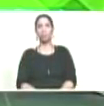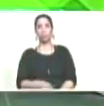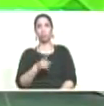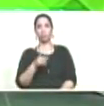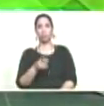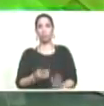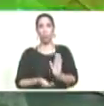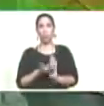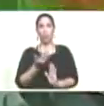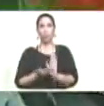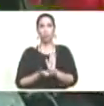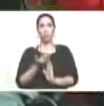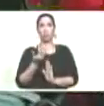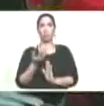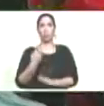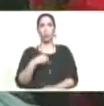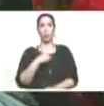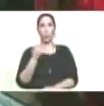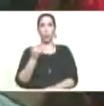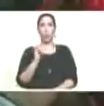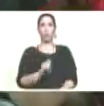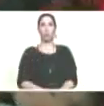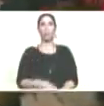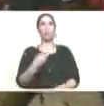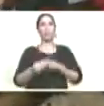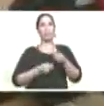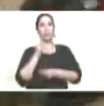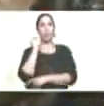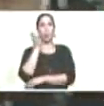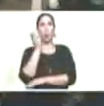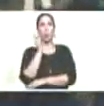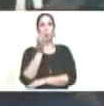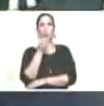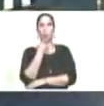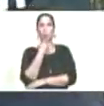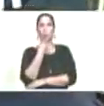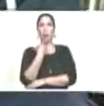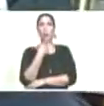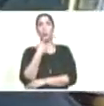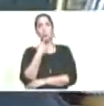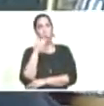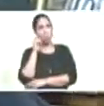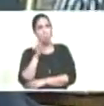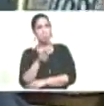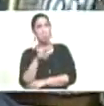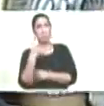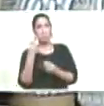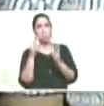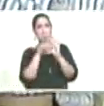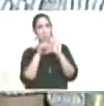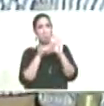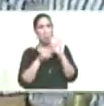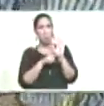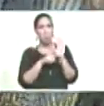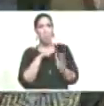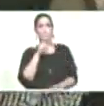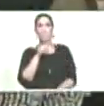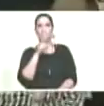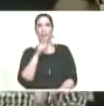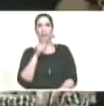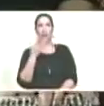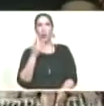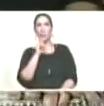tenemos. Hicieron un congreso muy bueno, yo vi las conclusiones, las propuestas. Lo único malo que fue